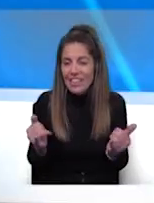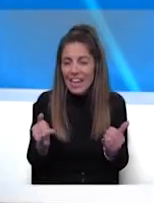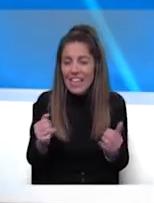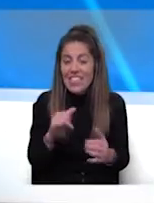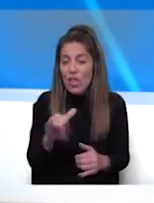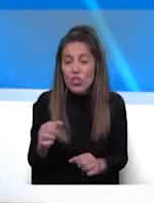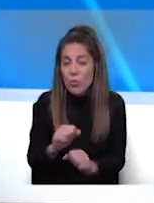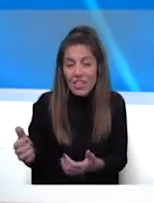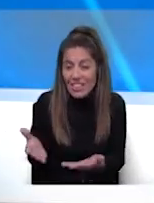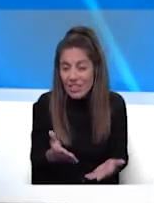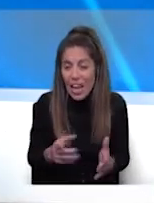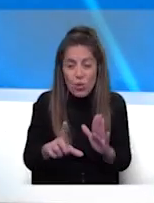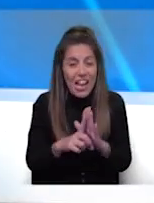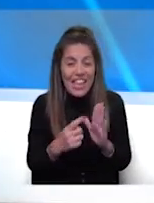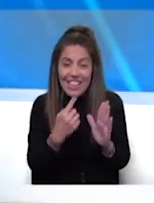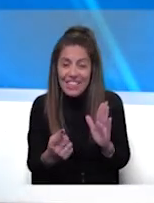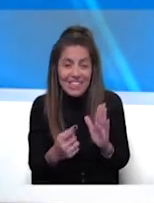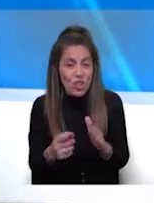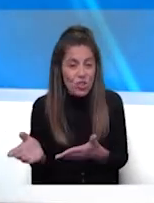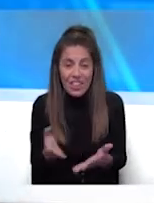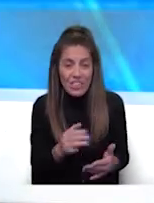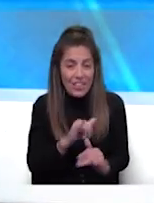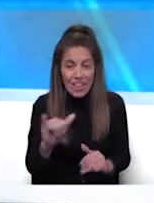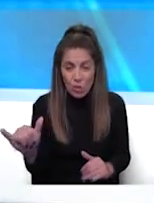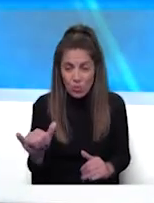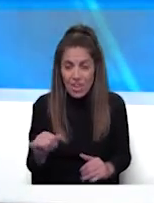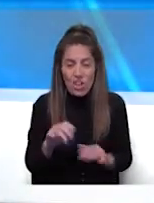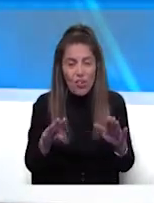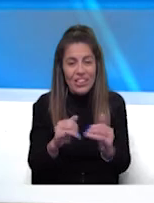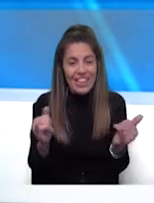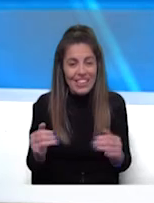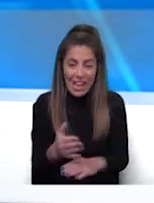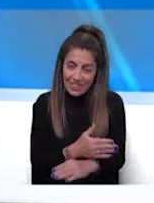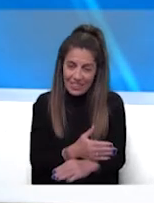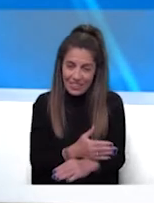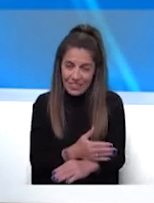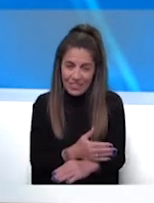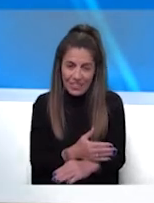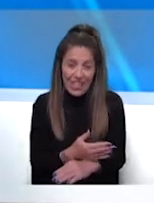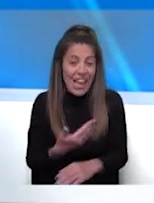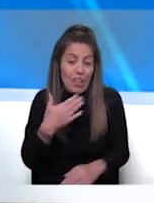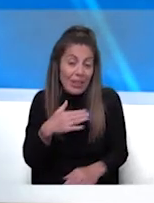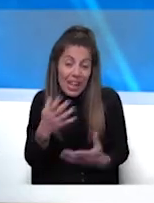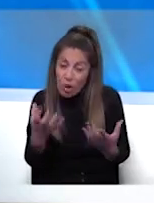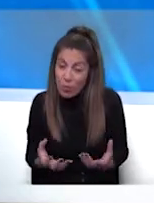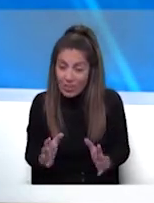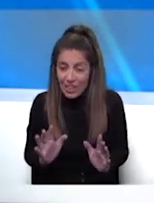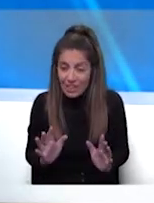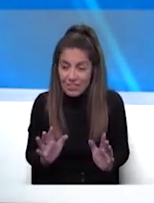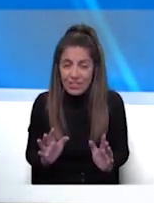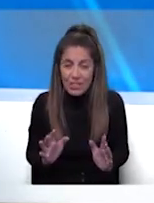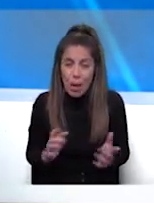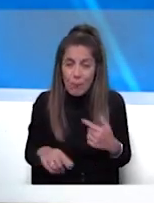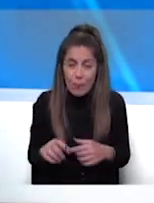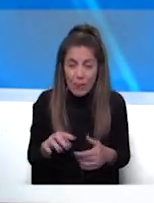podía recibir porque hay una ley que dice no se reciben denuncias en los 90 días previos. Interpretámela como quieras,